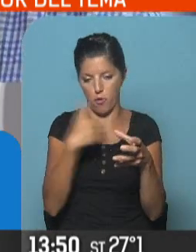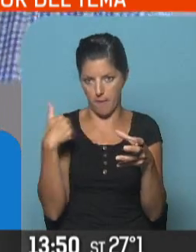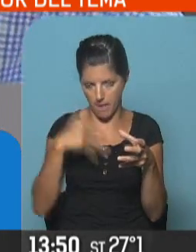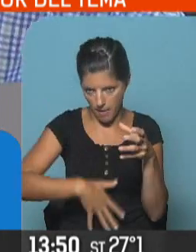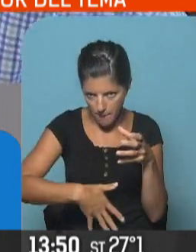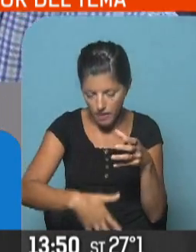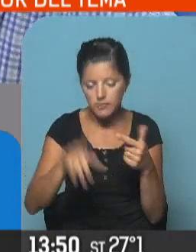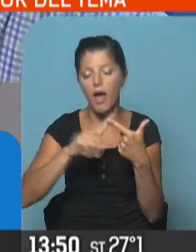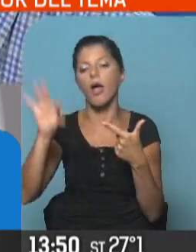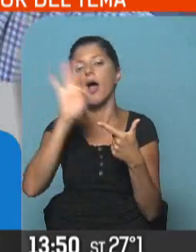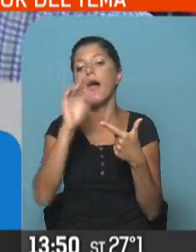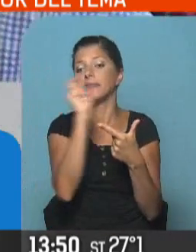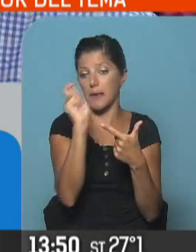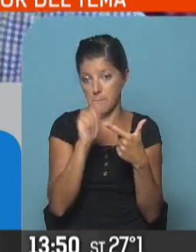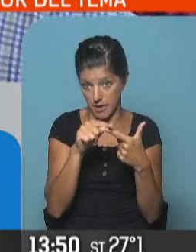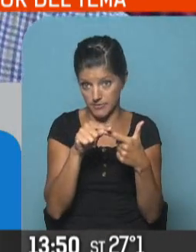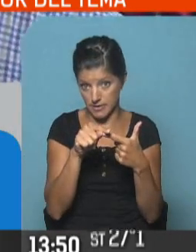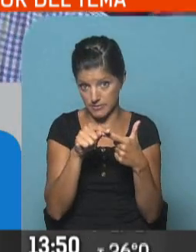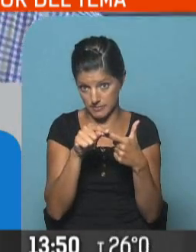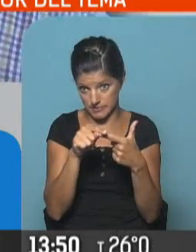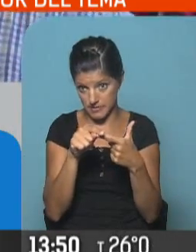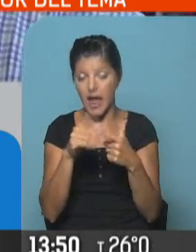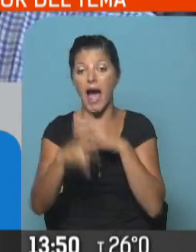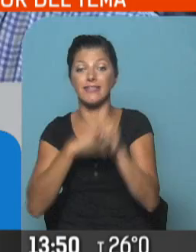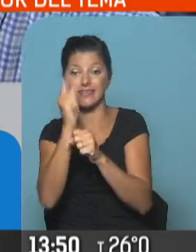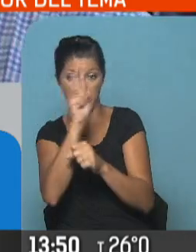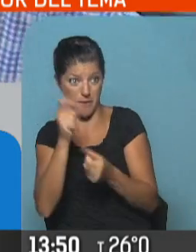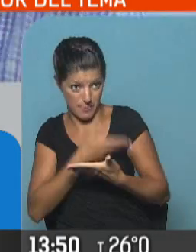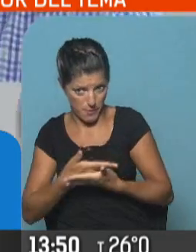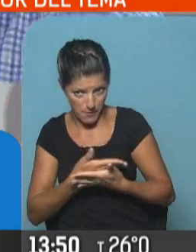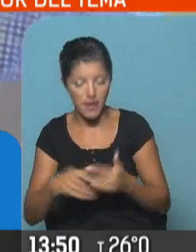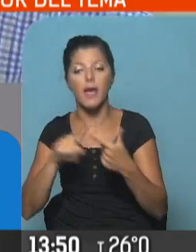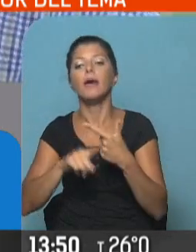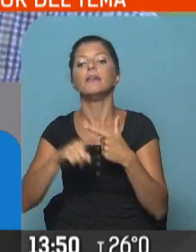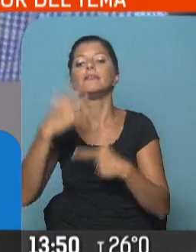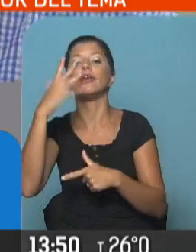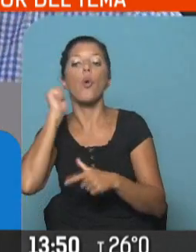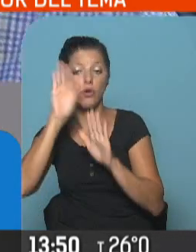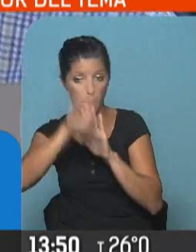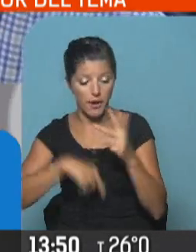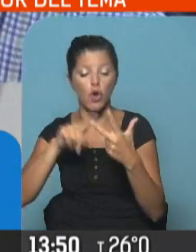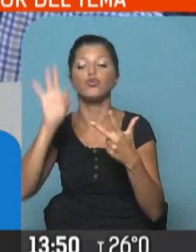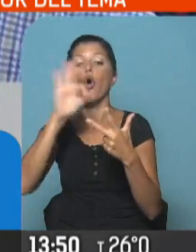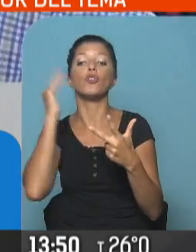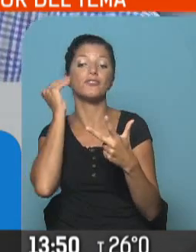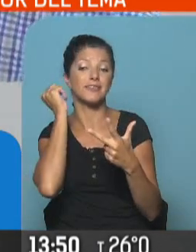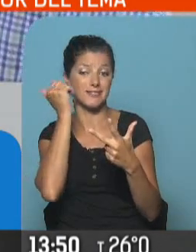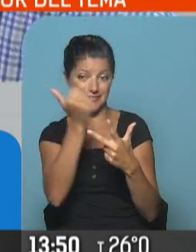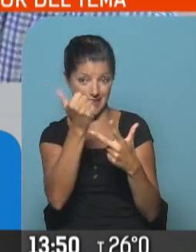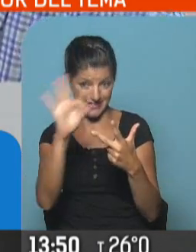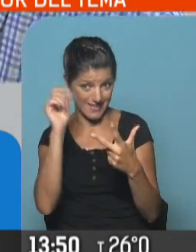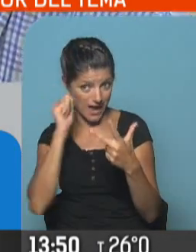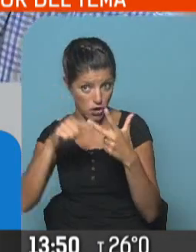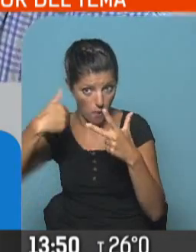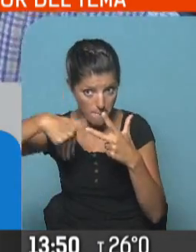después de los 6 meses del parto, menores de 5 años y mayores de 60, entre otros, están cubiertos por